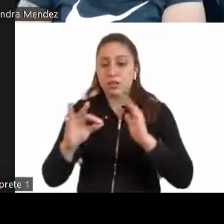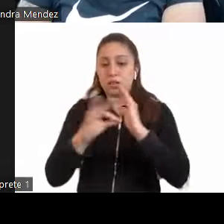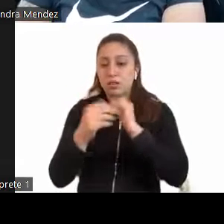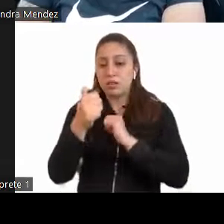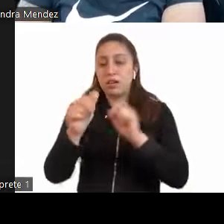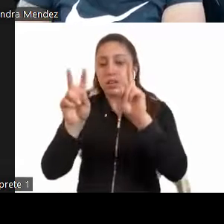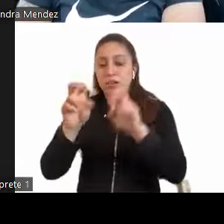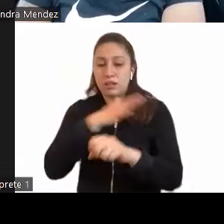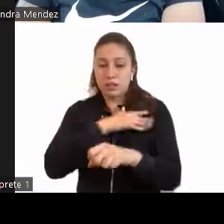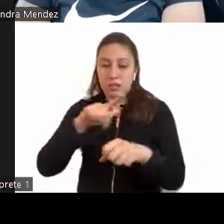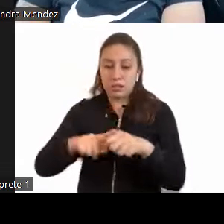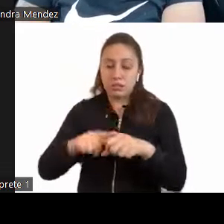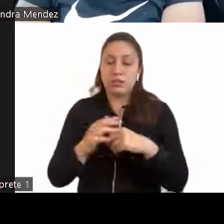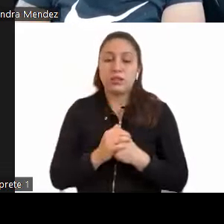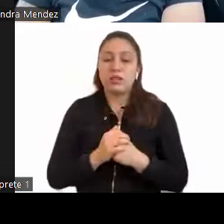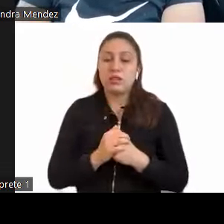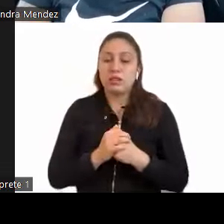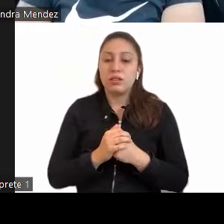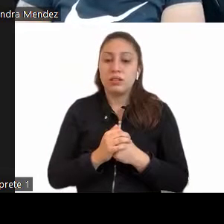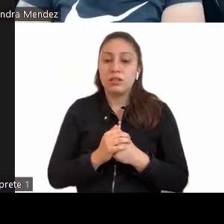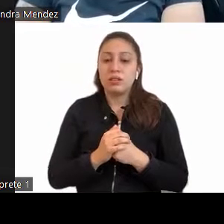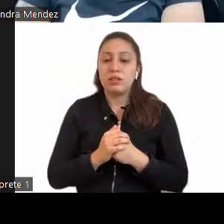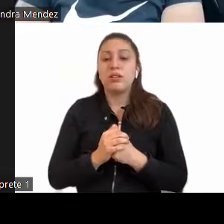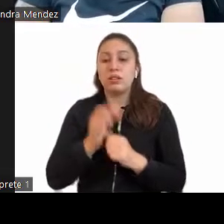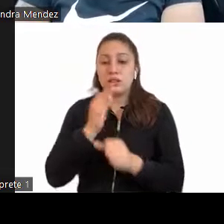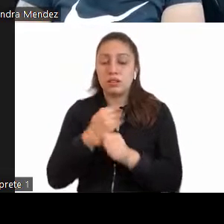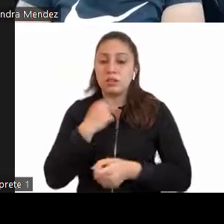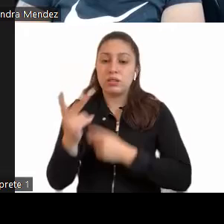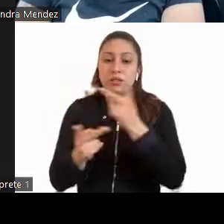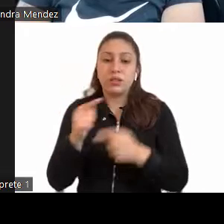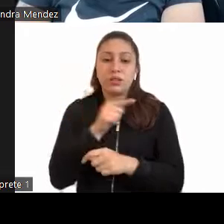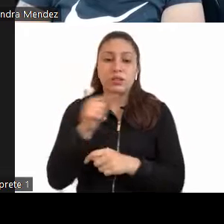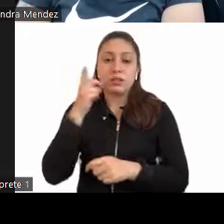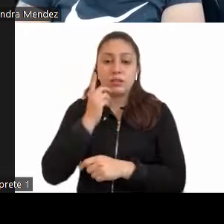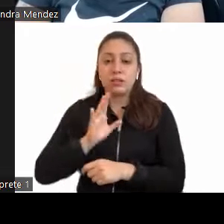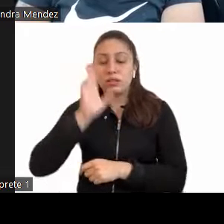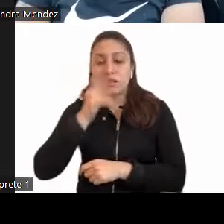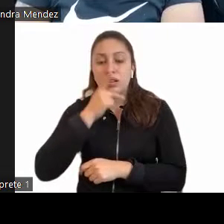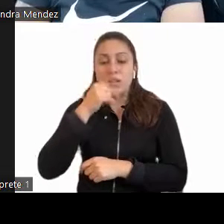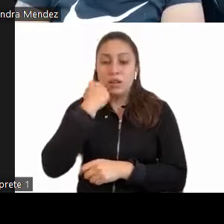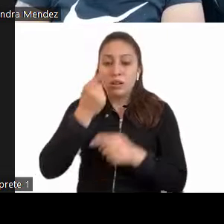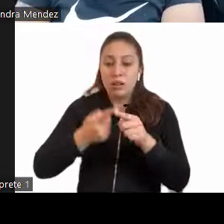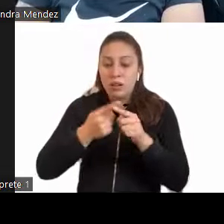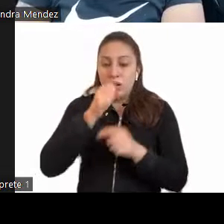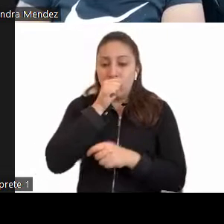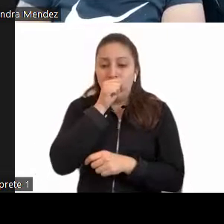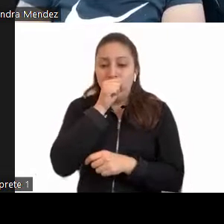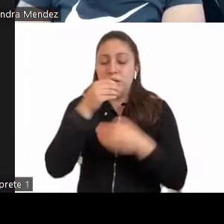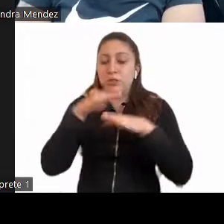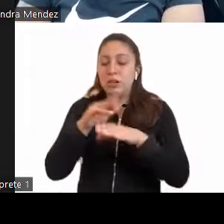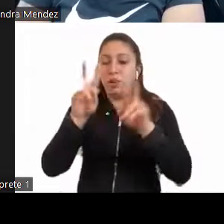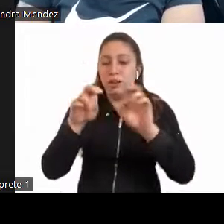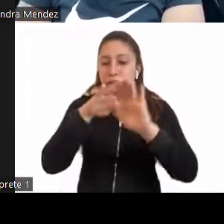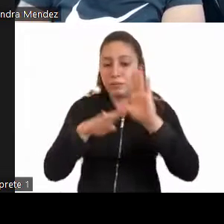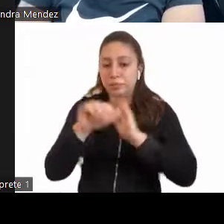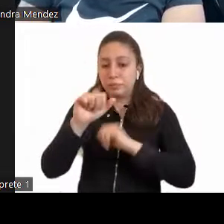generales. Se pregunta a los presentes si alguien desea hacer algún comentario respecto al orden del día propuesto.